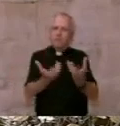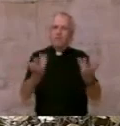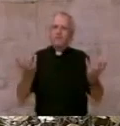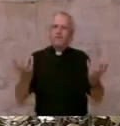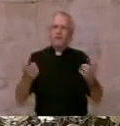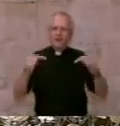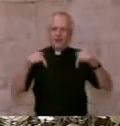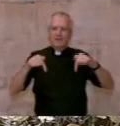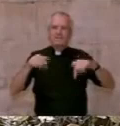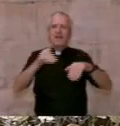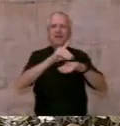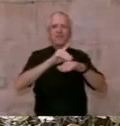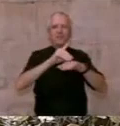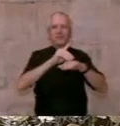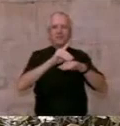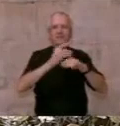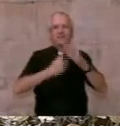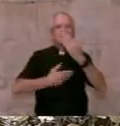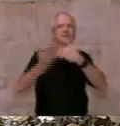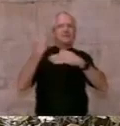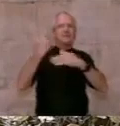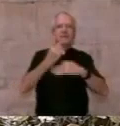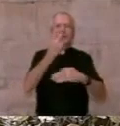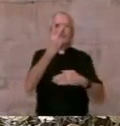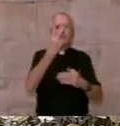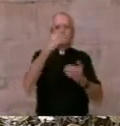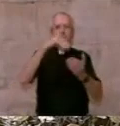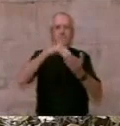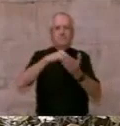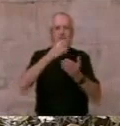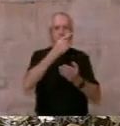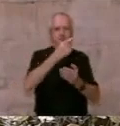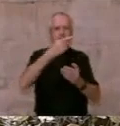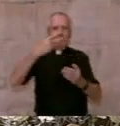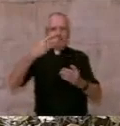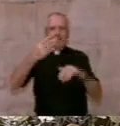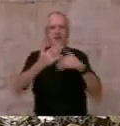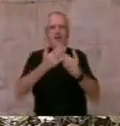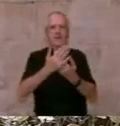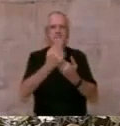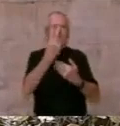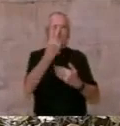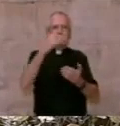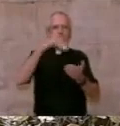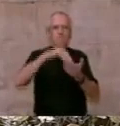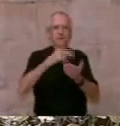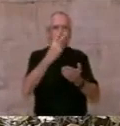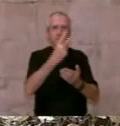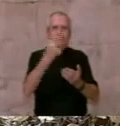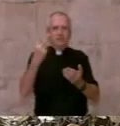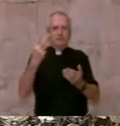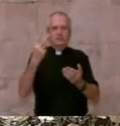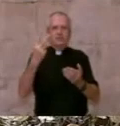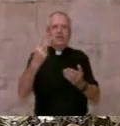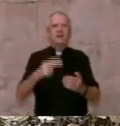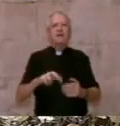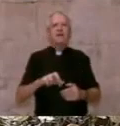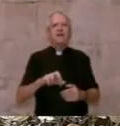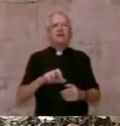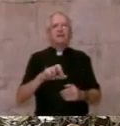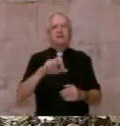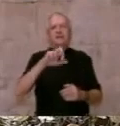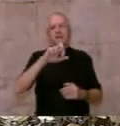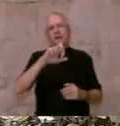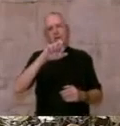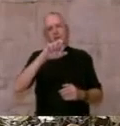a esta querida diócesis desde 2013 a 2022, y al reverendo don José Luis Arien